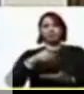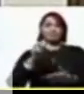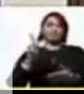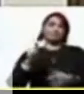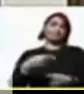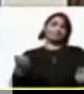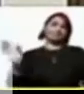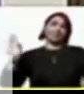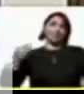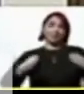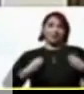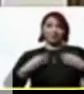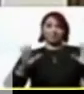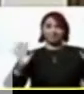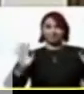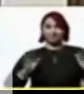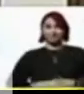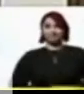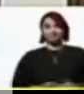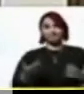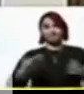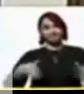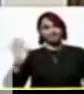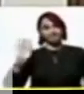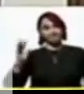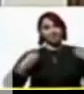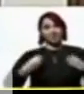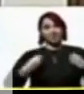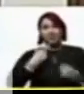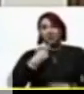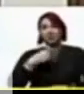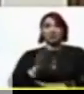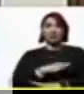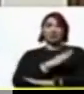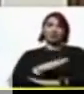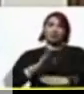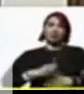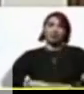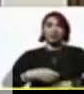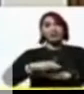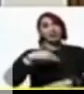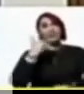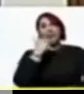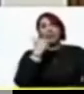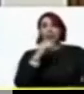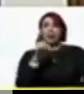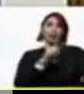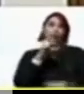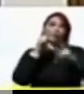vida. ¿Ah? Así es la vida. Como dice la canción, déjenme reír